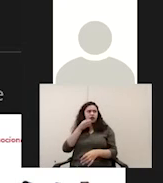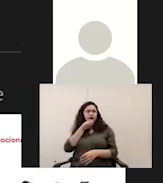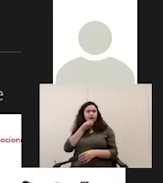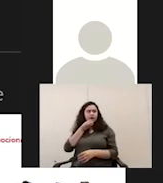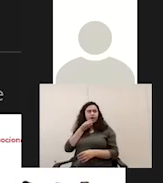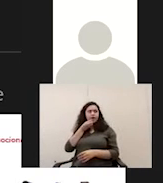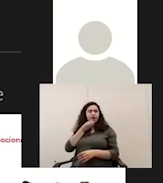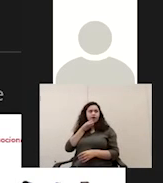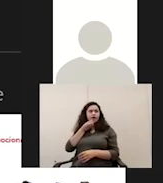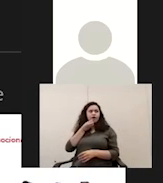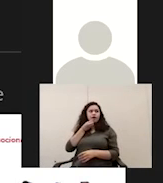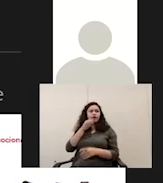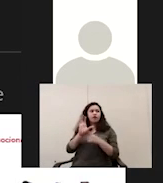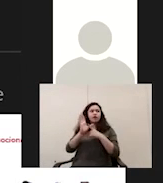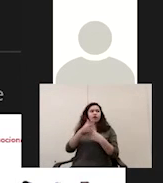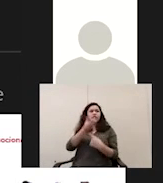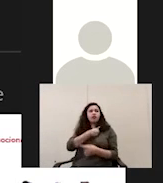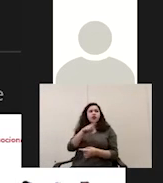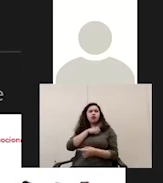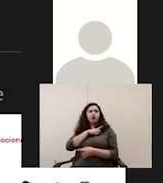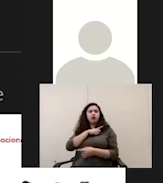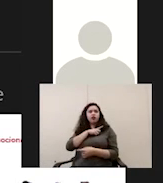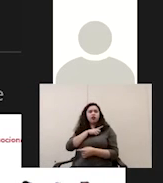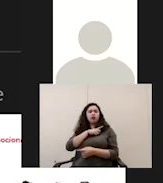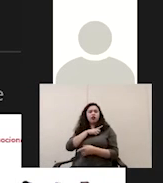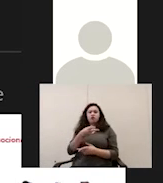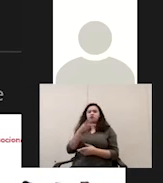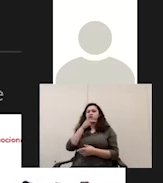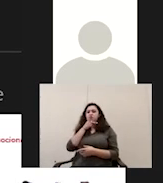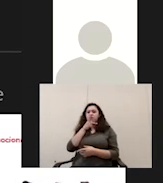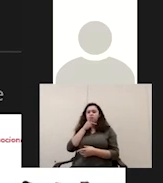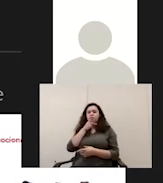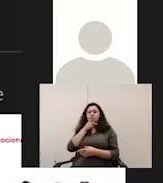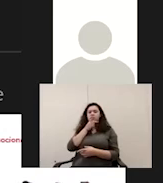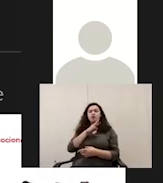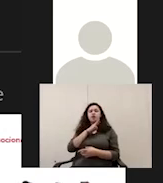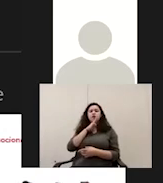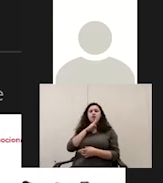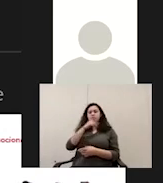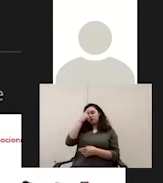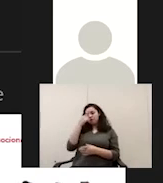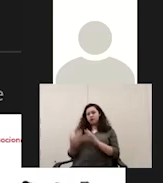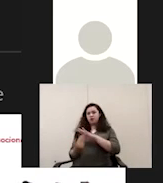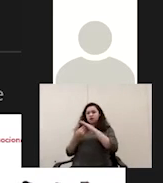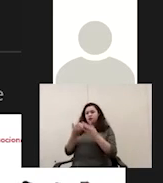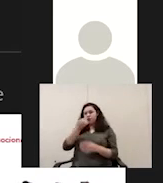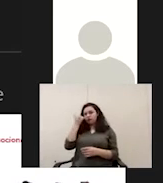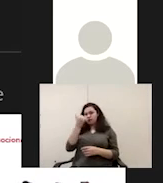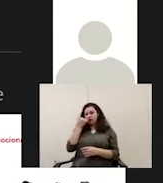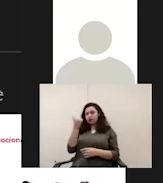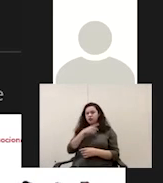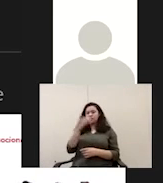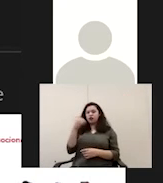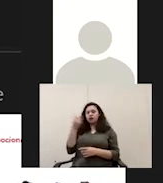En el caso del comité de salud, muchos papás de las mesas de alumnos quieren estar